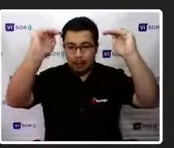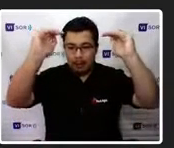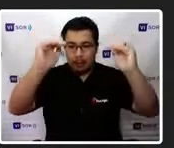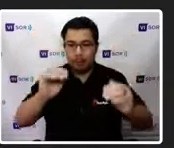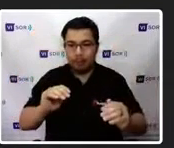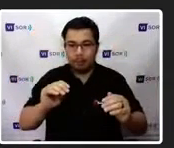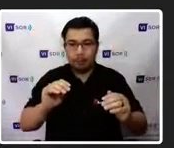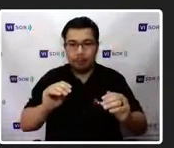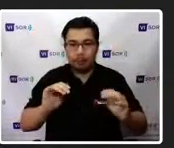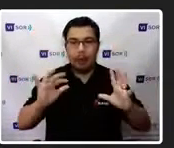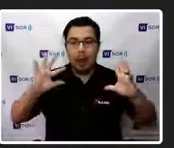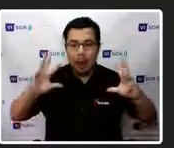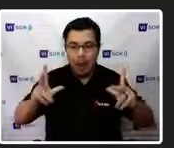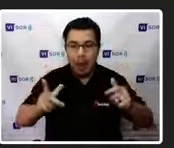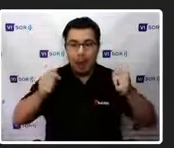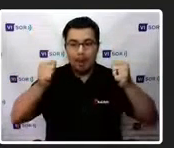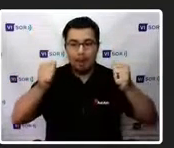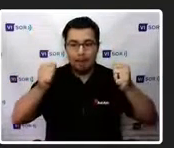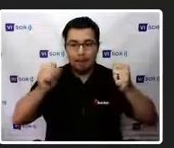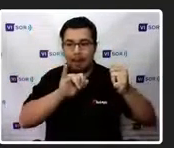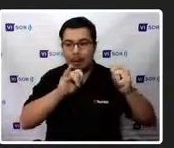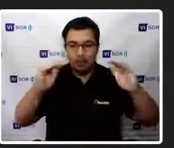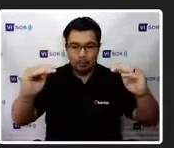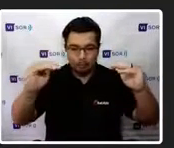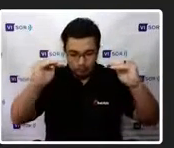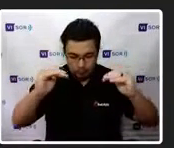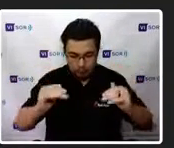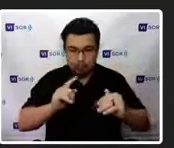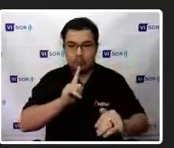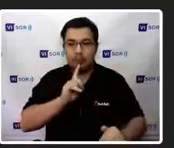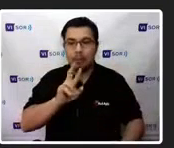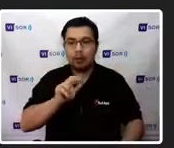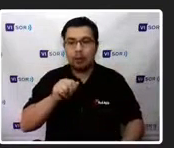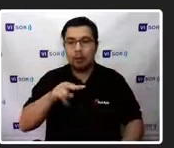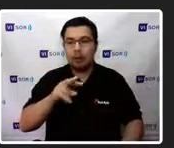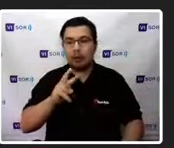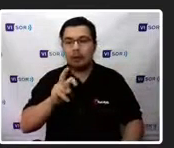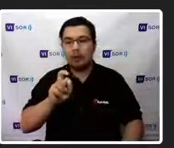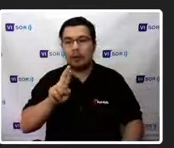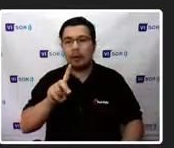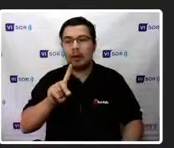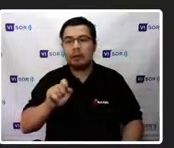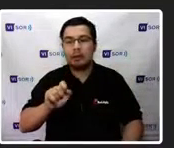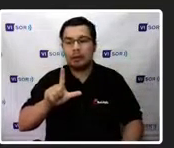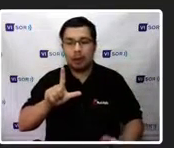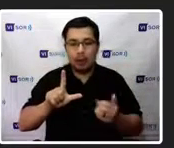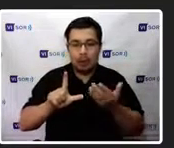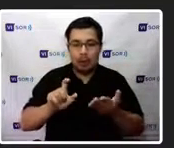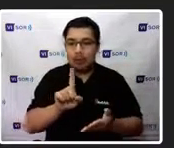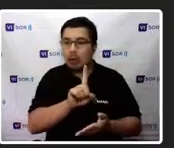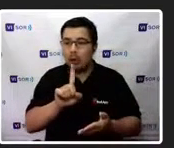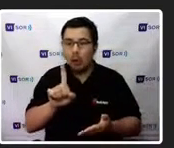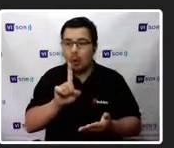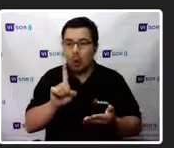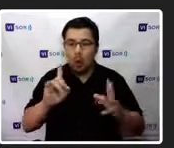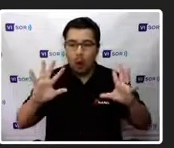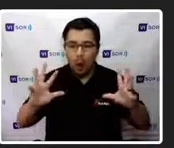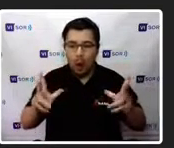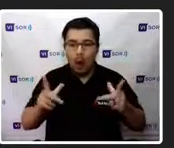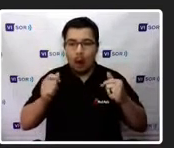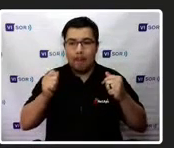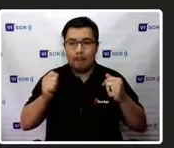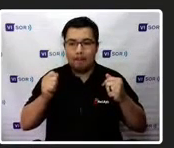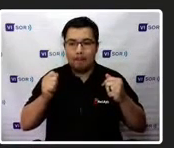revisar rápidamente las asignaturas transversales, ya que no necesariamente son de especialidad, sino que tienen otro foco, ¿no es cierto?, que es